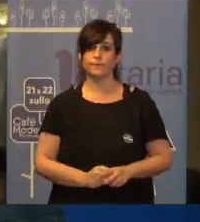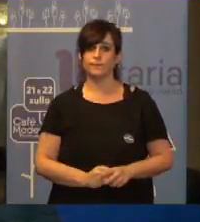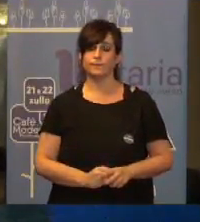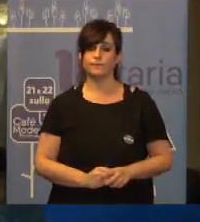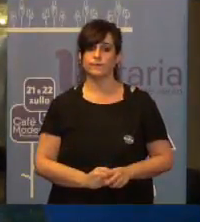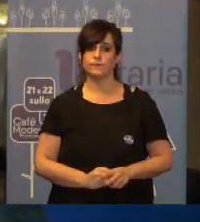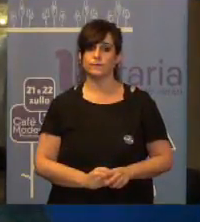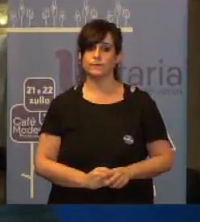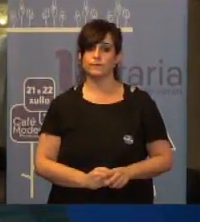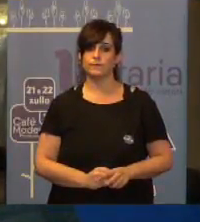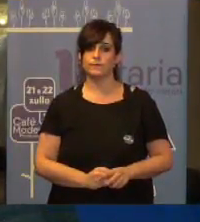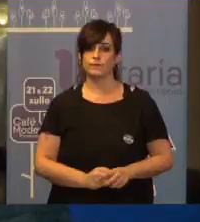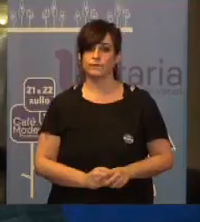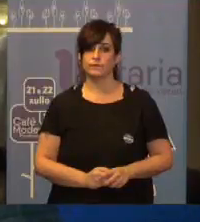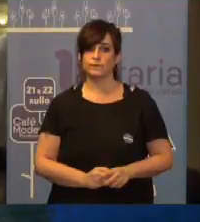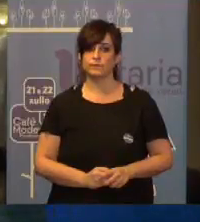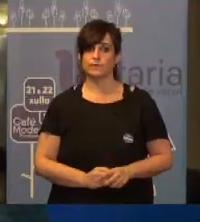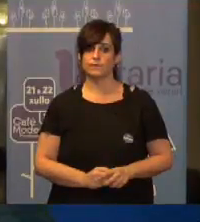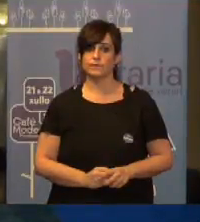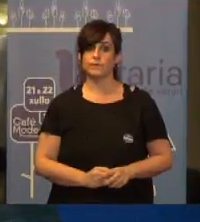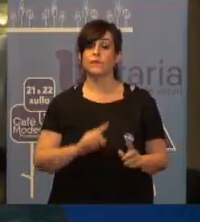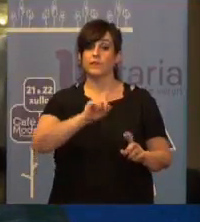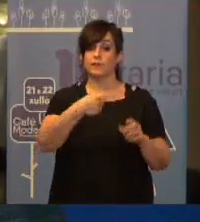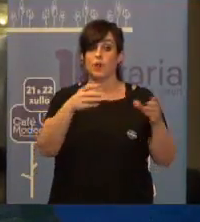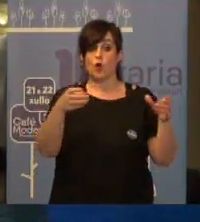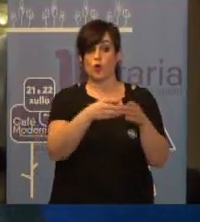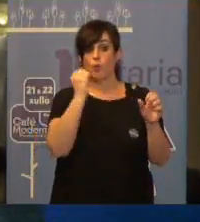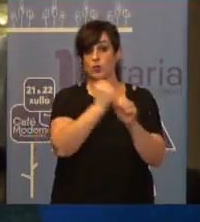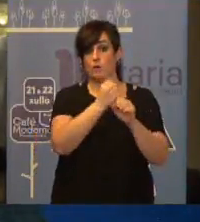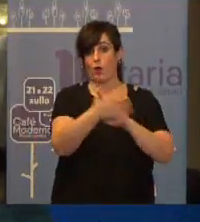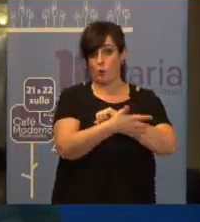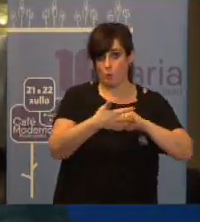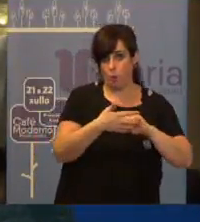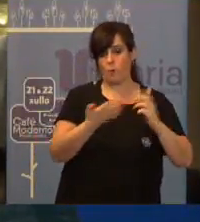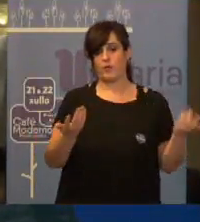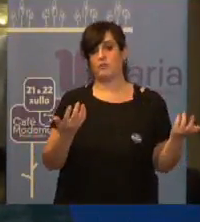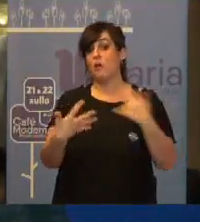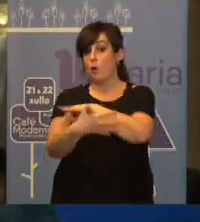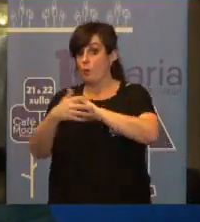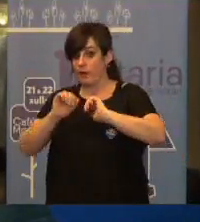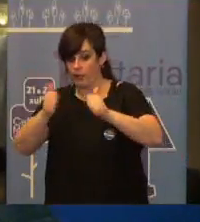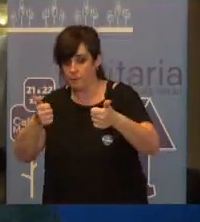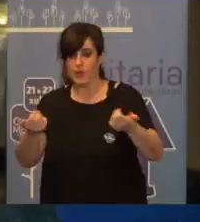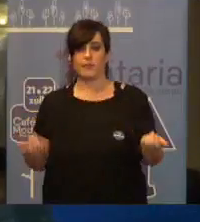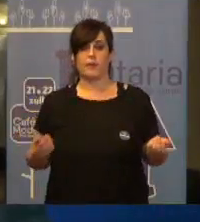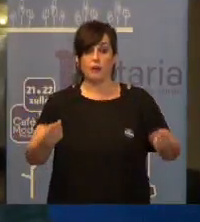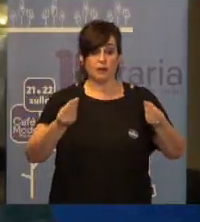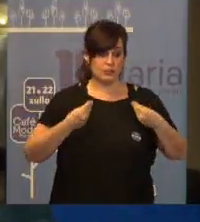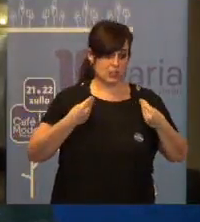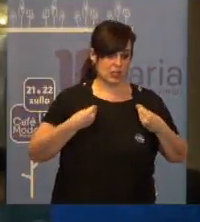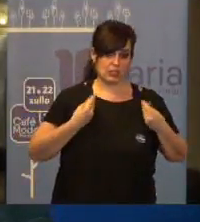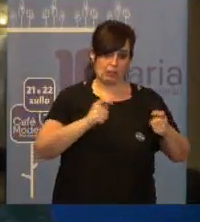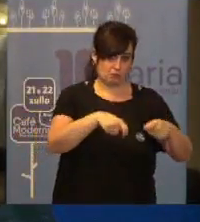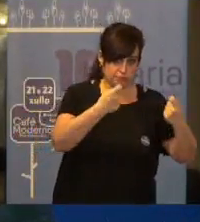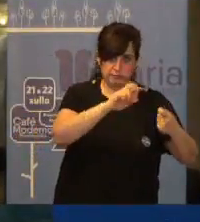o ascensor social, de que se empobreceran as clases medias, de que aparecera o precariado, de que a sanidade non sei que, de que a educación non sei